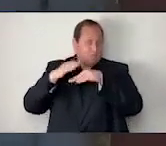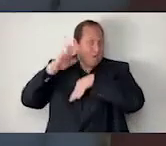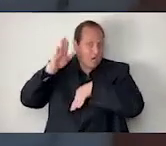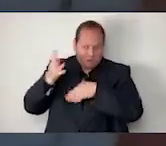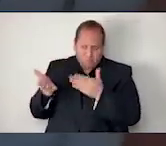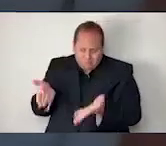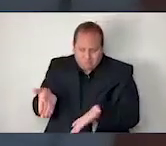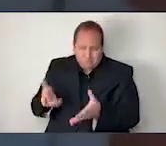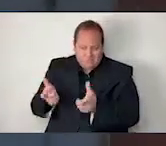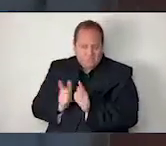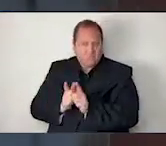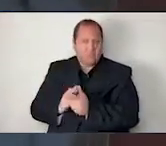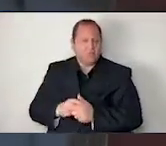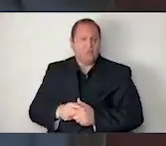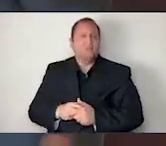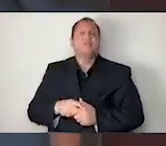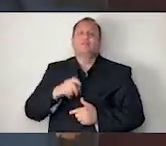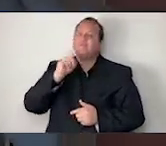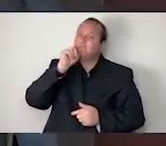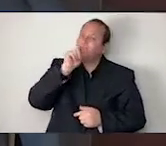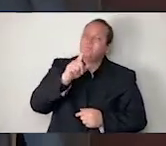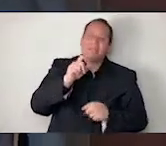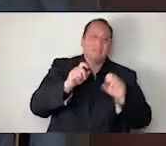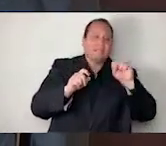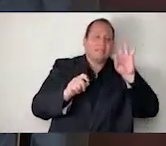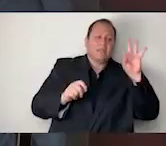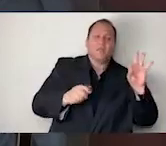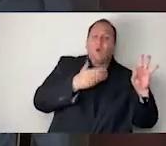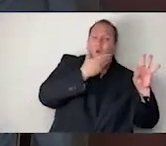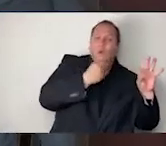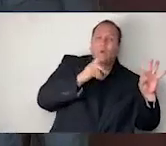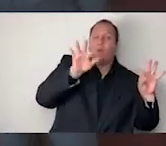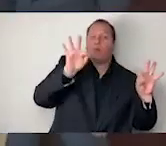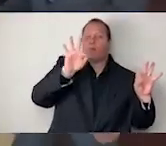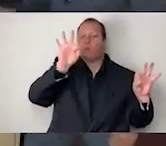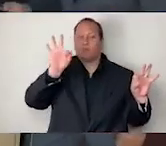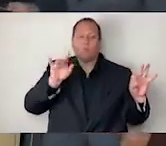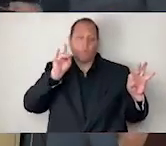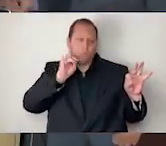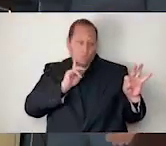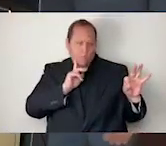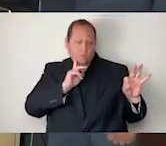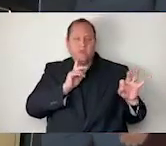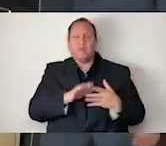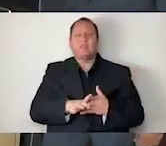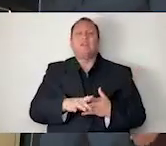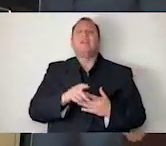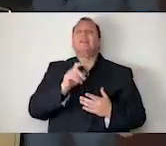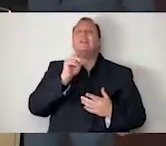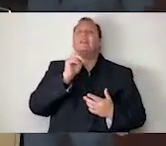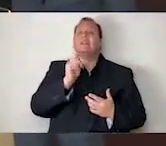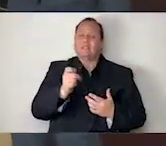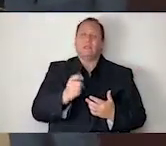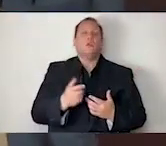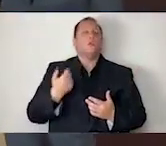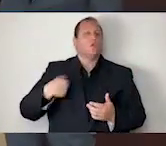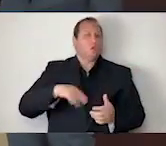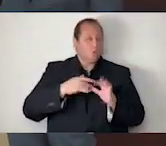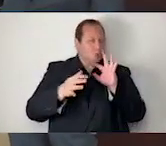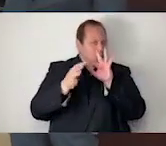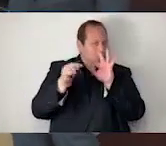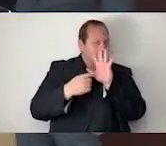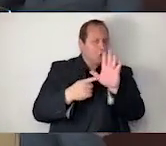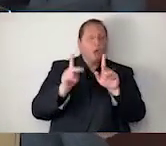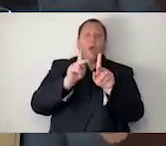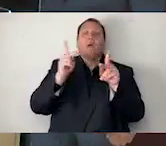toda la clase trabajadora está afectando y los menores de 19 años pues en la barca la enfermedad si los